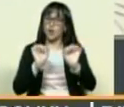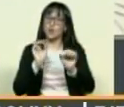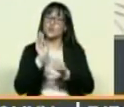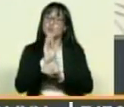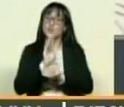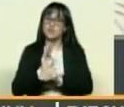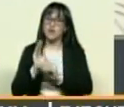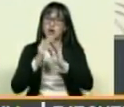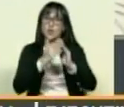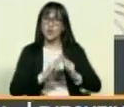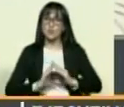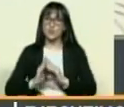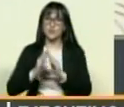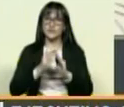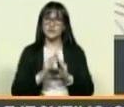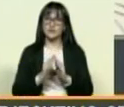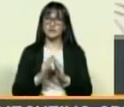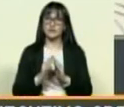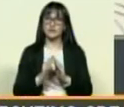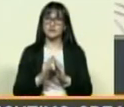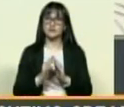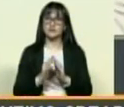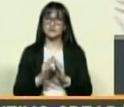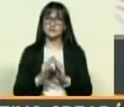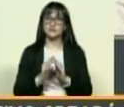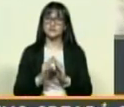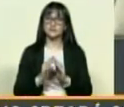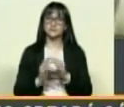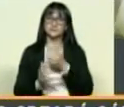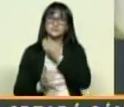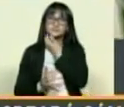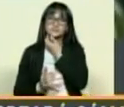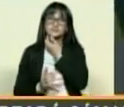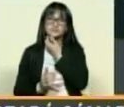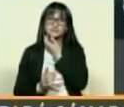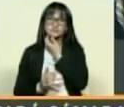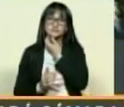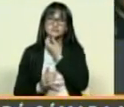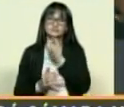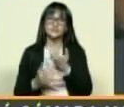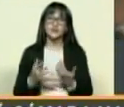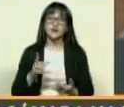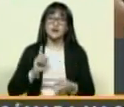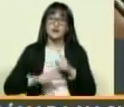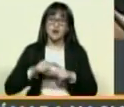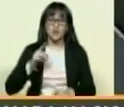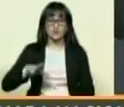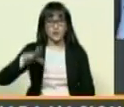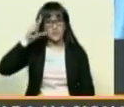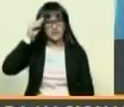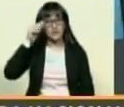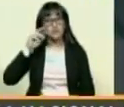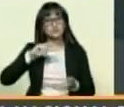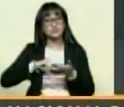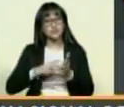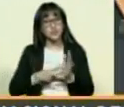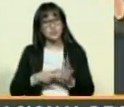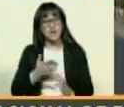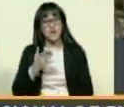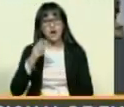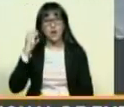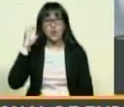nuestras comunidades, evitar los efectos. Tenemos grandes lecciones aprendidas también de Cuba al respecto,